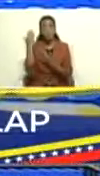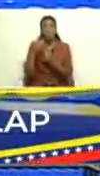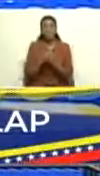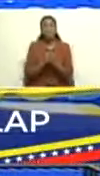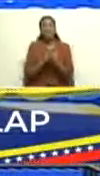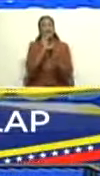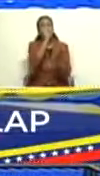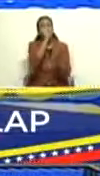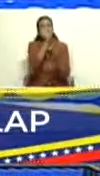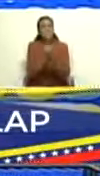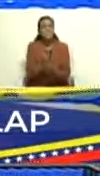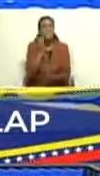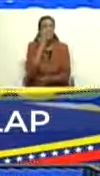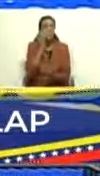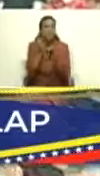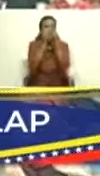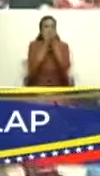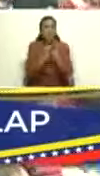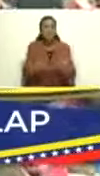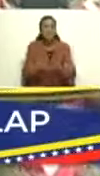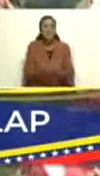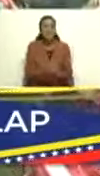la bendición al padrino.